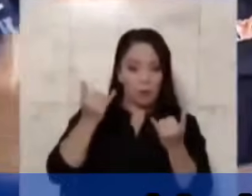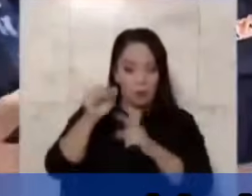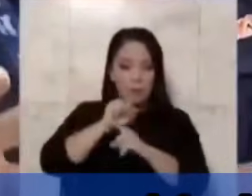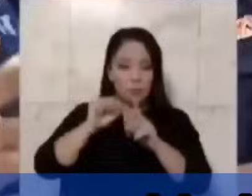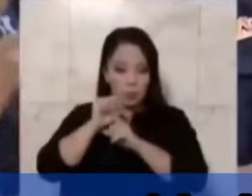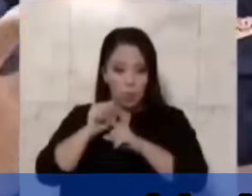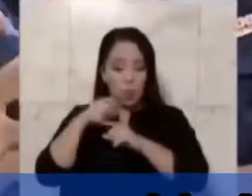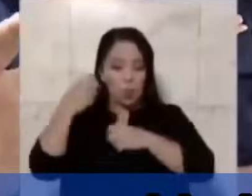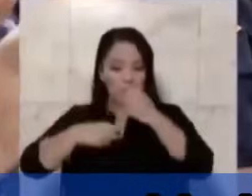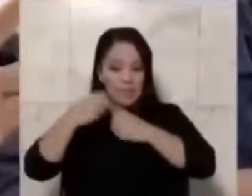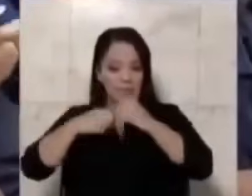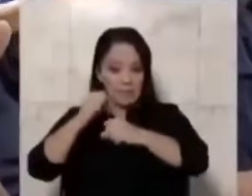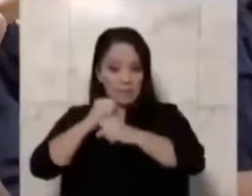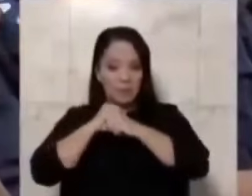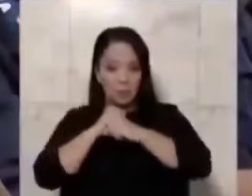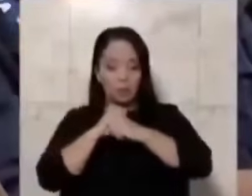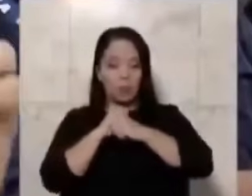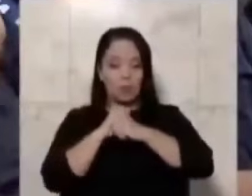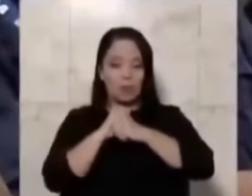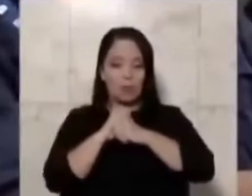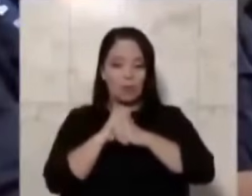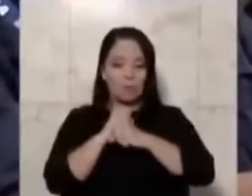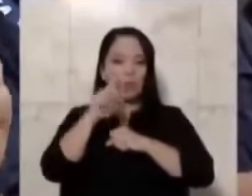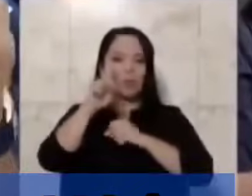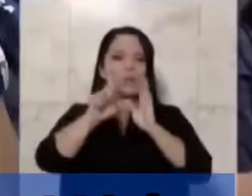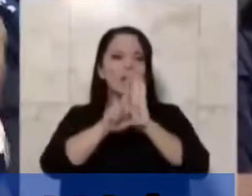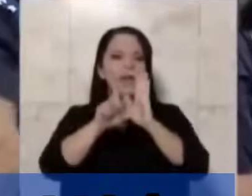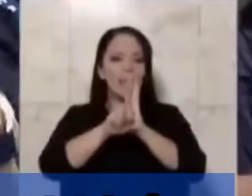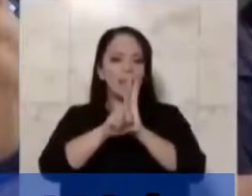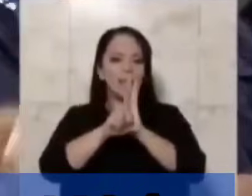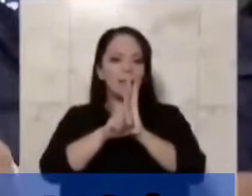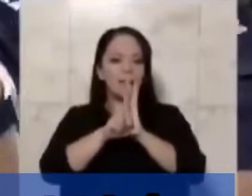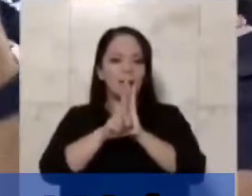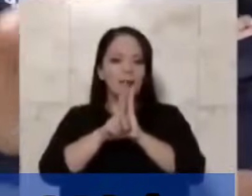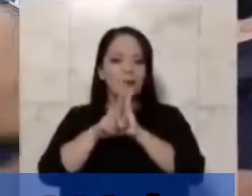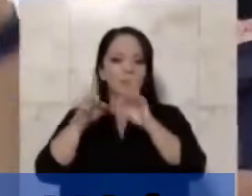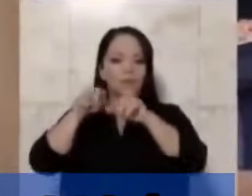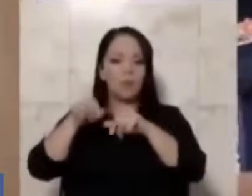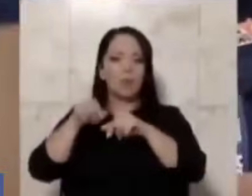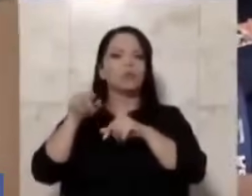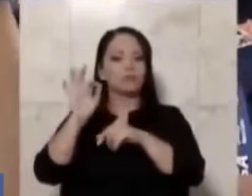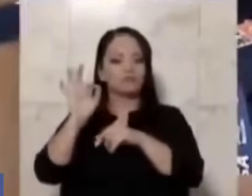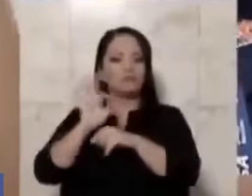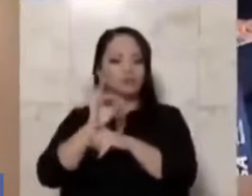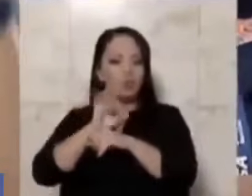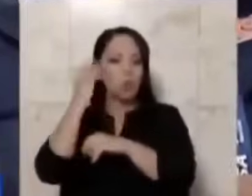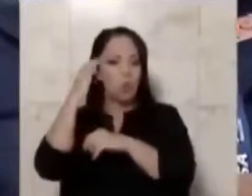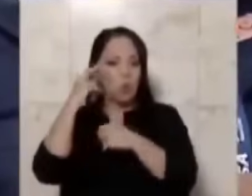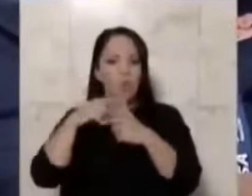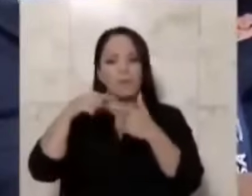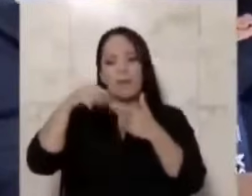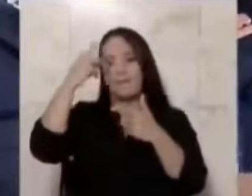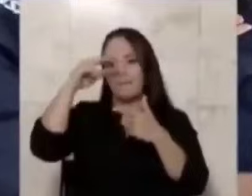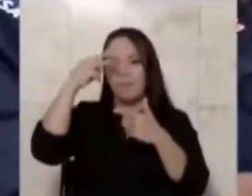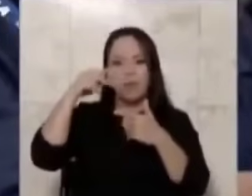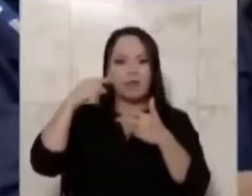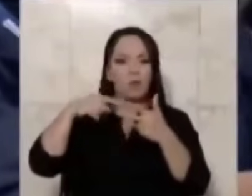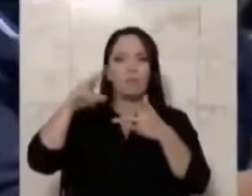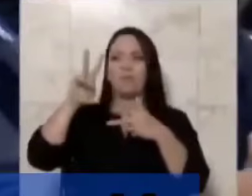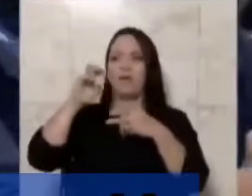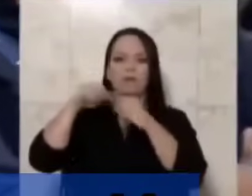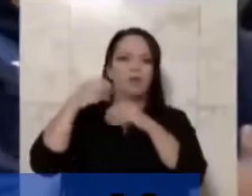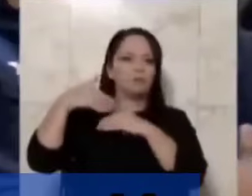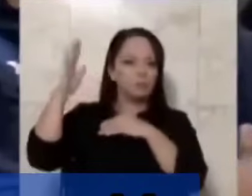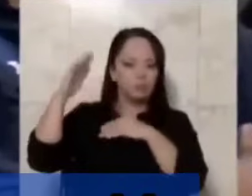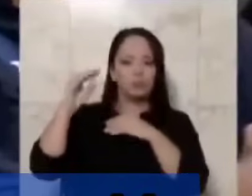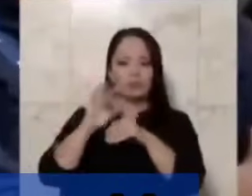de crisis de seguridad, una ley de extinción que ha funcionado en Colombia, en México y que hay como 20 años que funciona esta ley, si